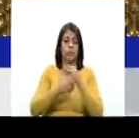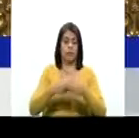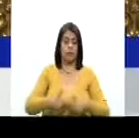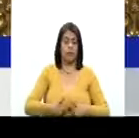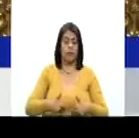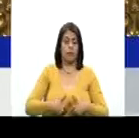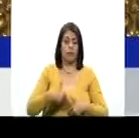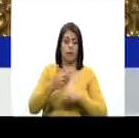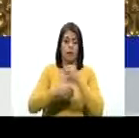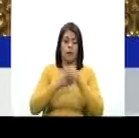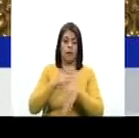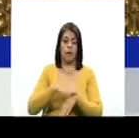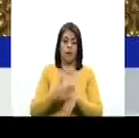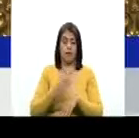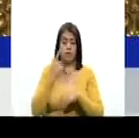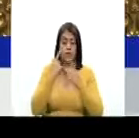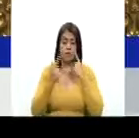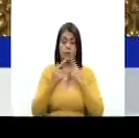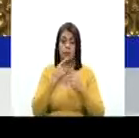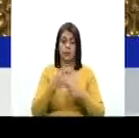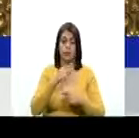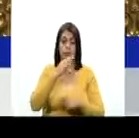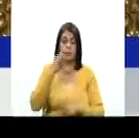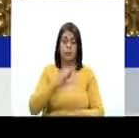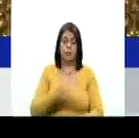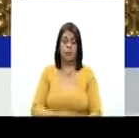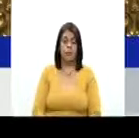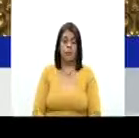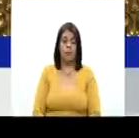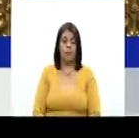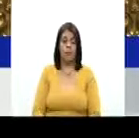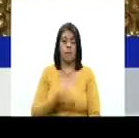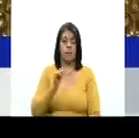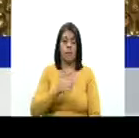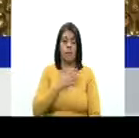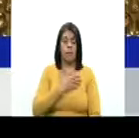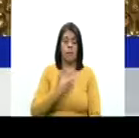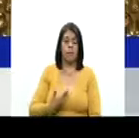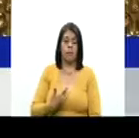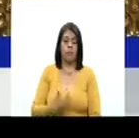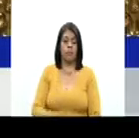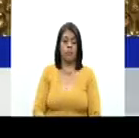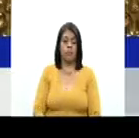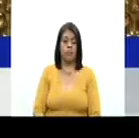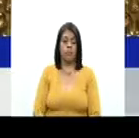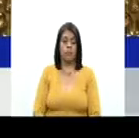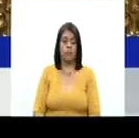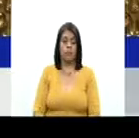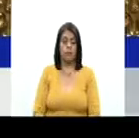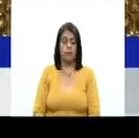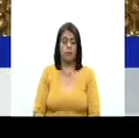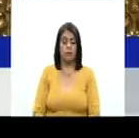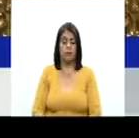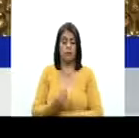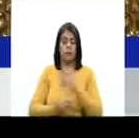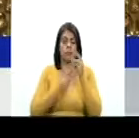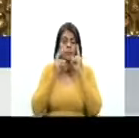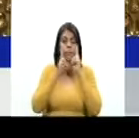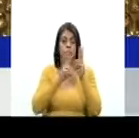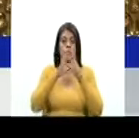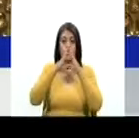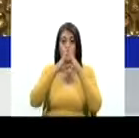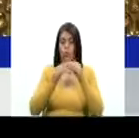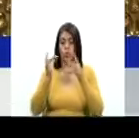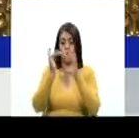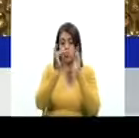hice para decir la verdad del actual presidente que gobierna hoy Argentina, porque yo vi con todas